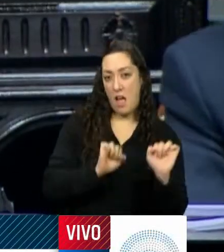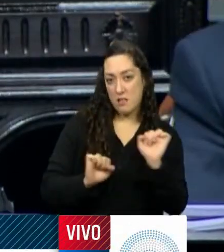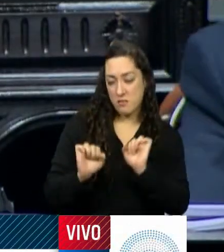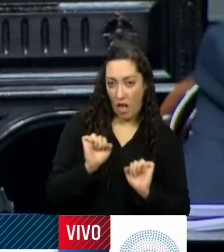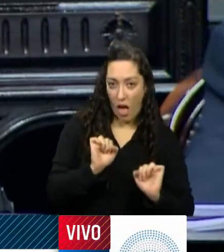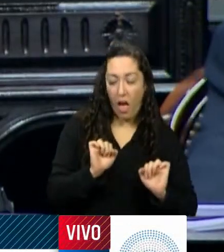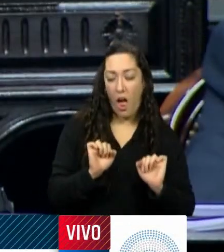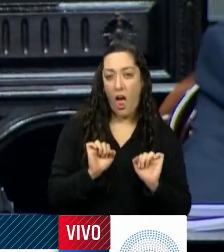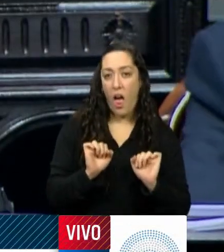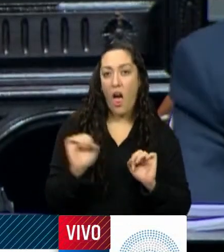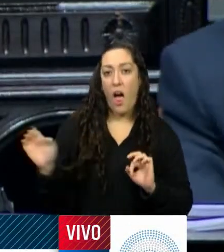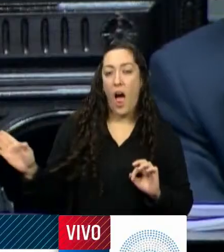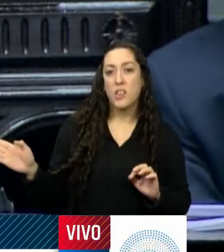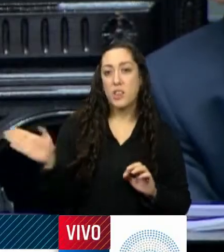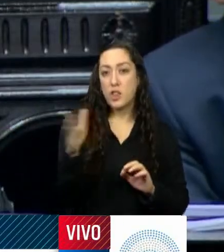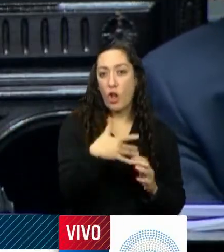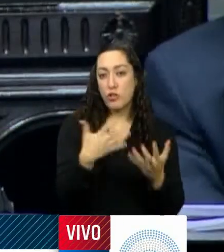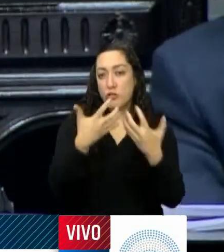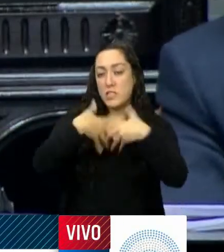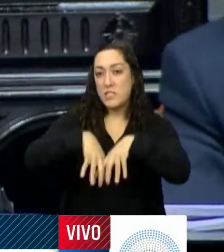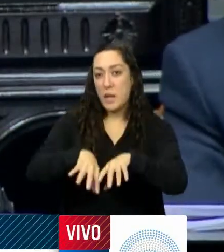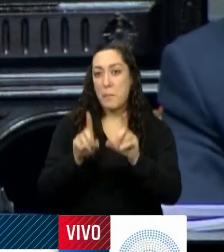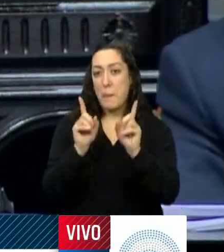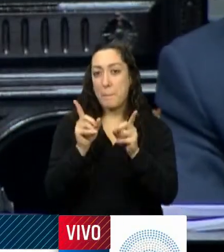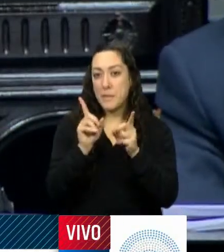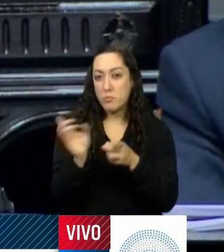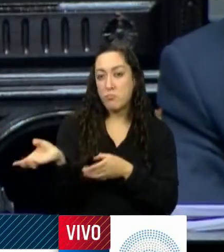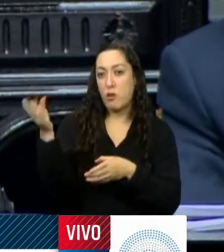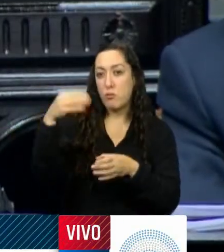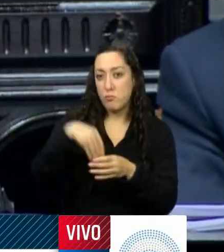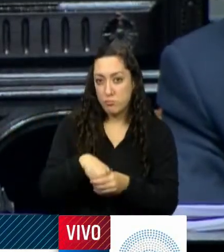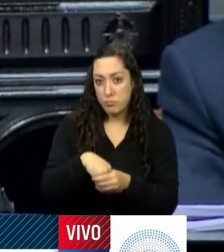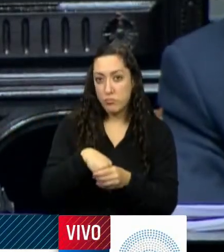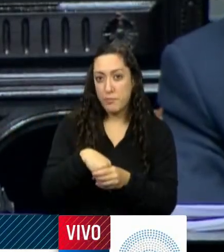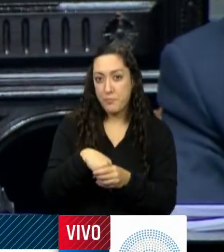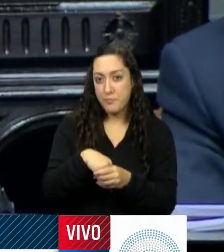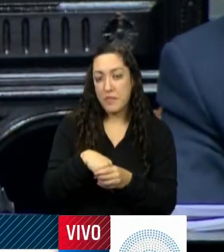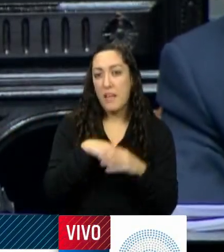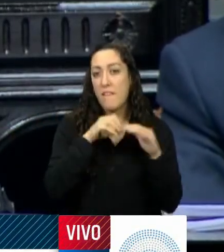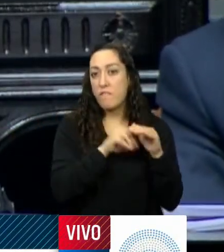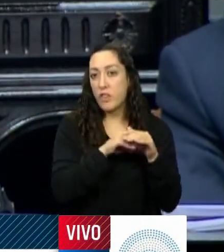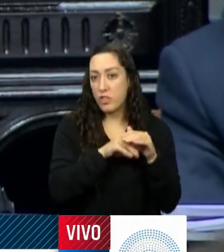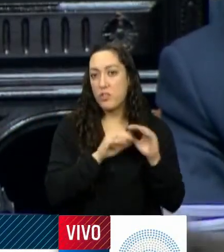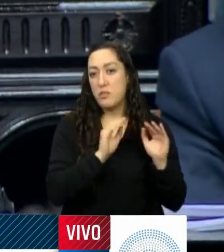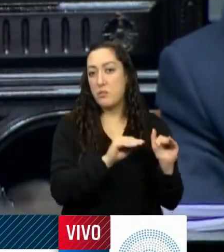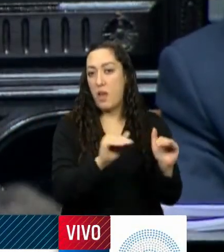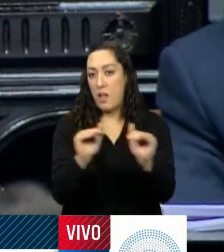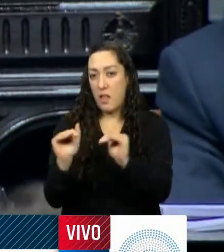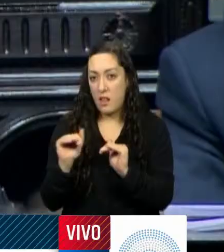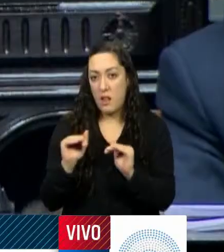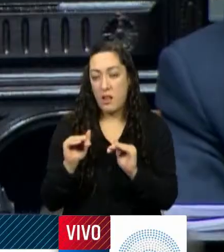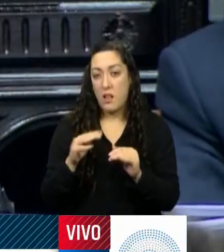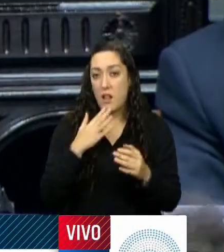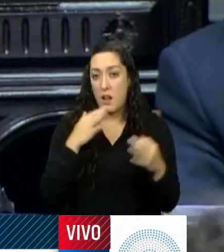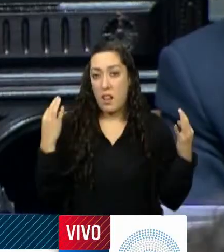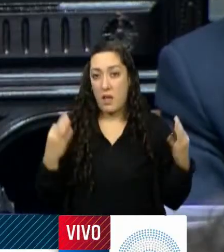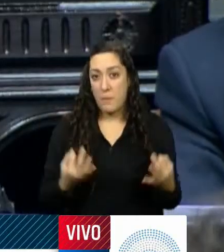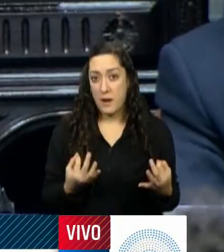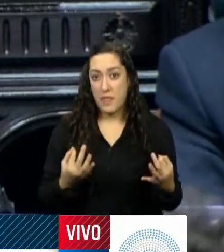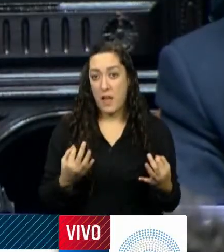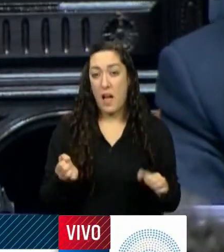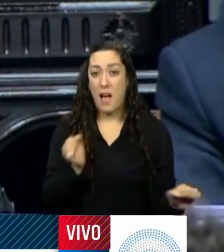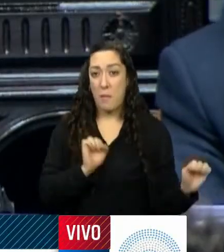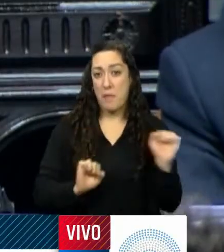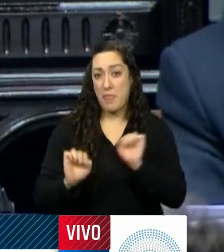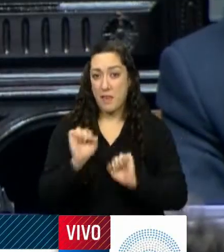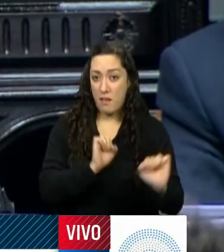las puso a todas dentro del mismo sistema, el mismo fondo común, cuando nadie puede negar que las amas de